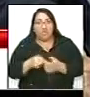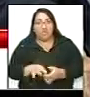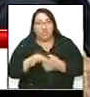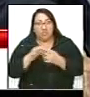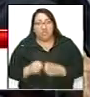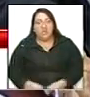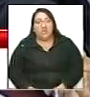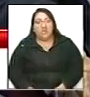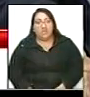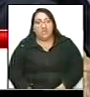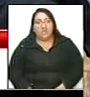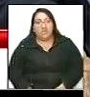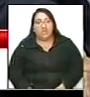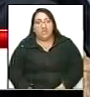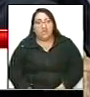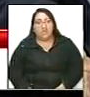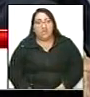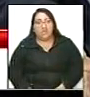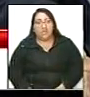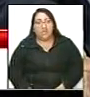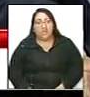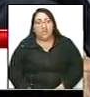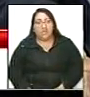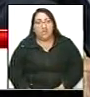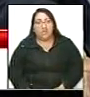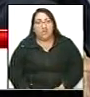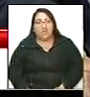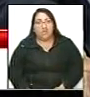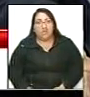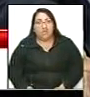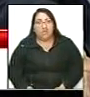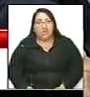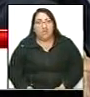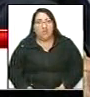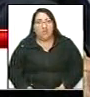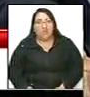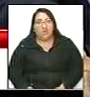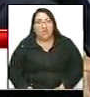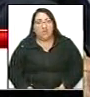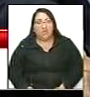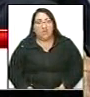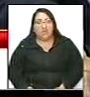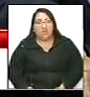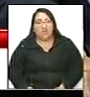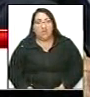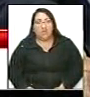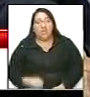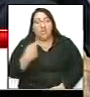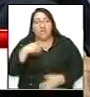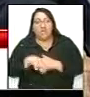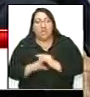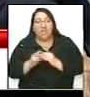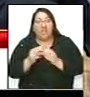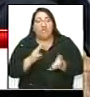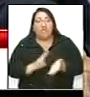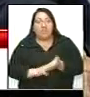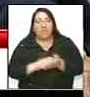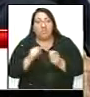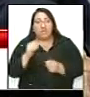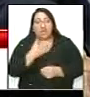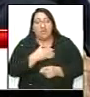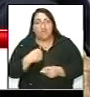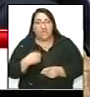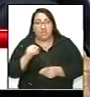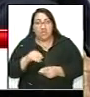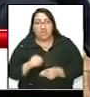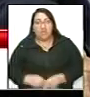Especial que está en, planteamos que esté en la Defensoría, porque si la Presidencia va a